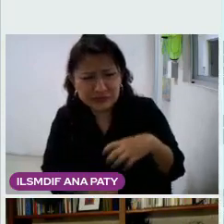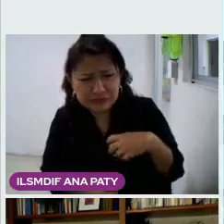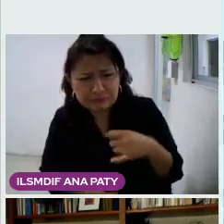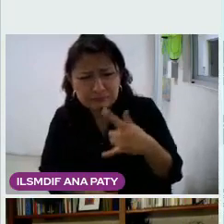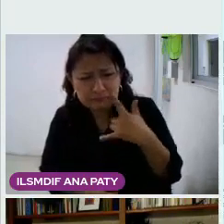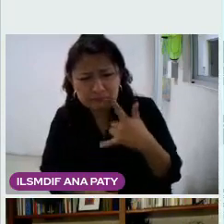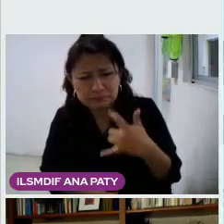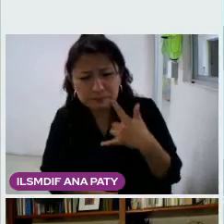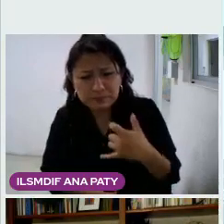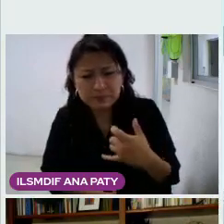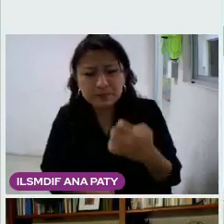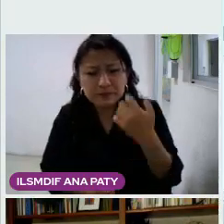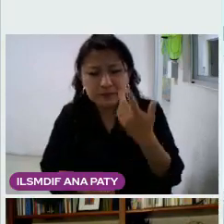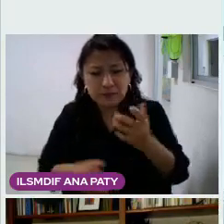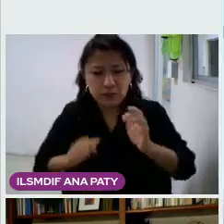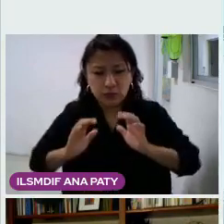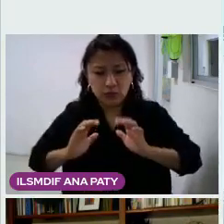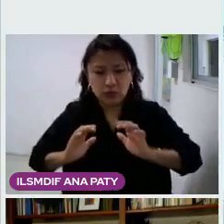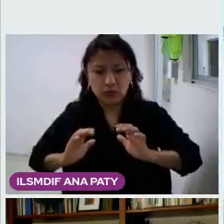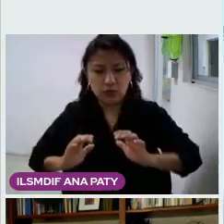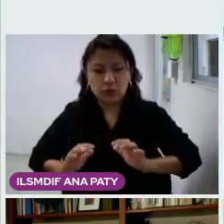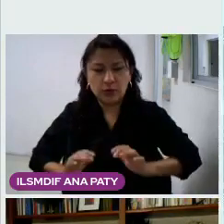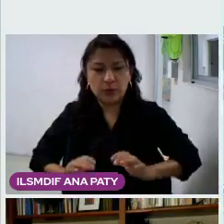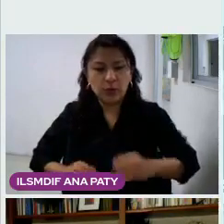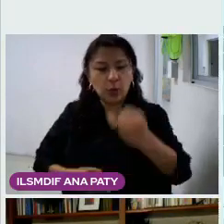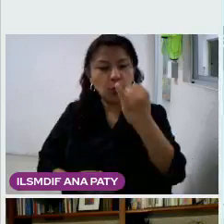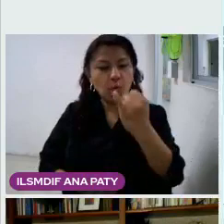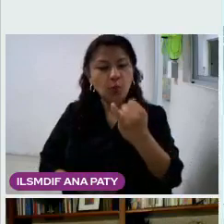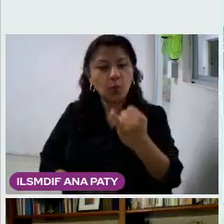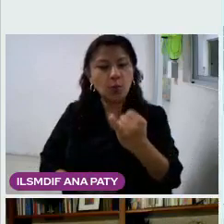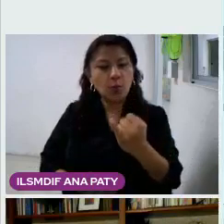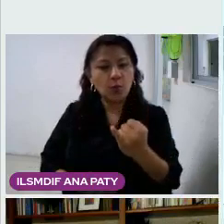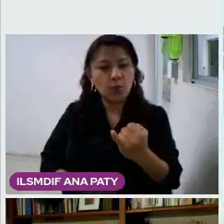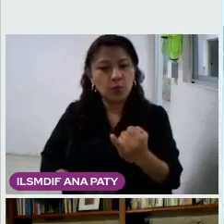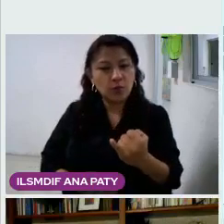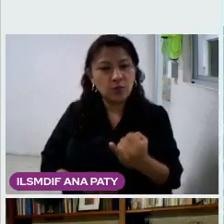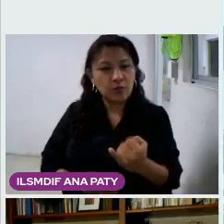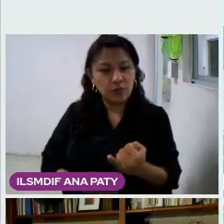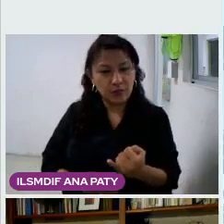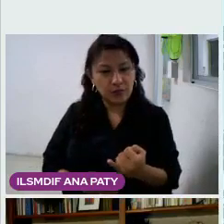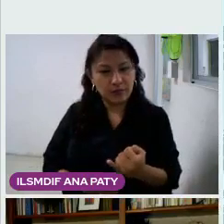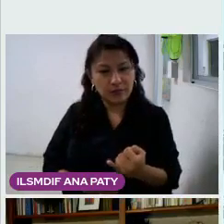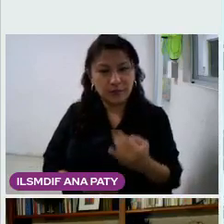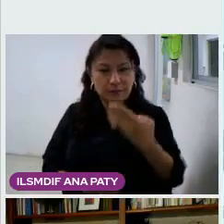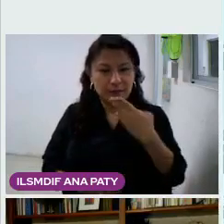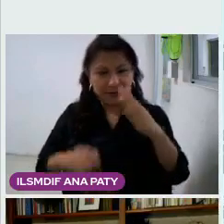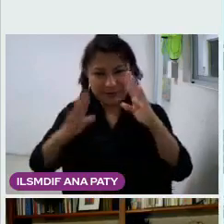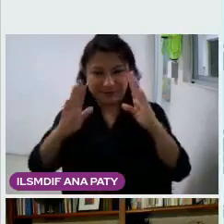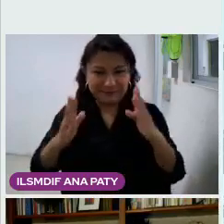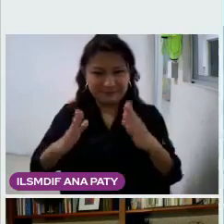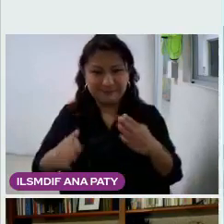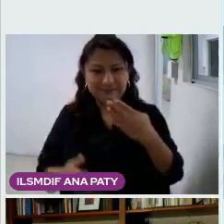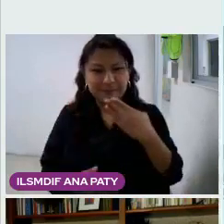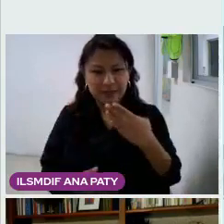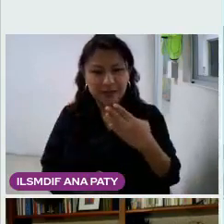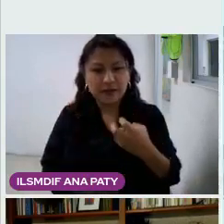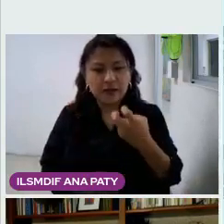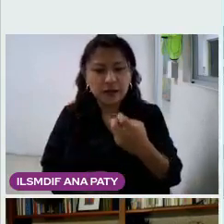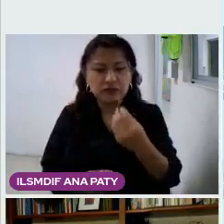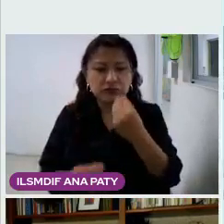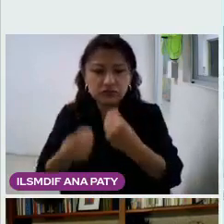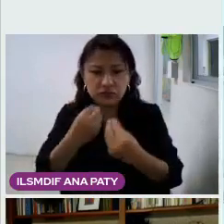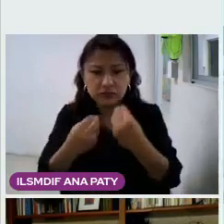Hay un miedo intenso a ganar peso, a engordar, y entonces, o a un comportamiento persistente que